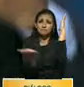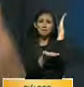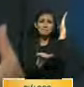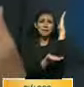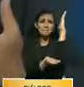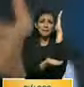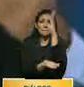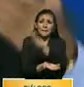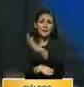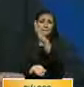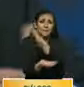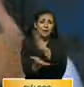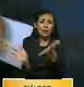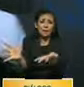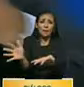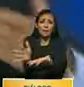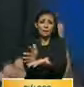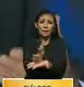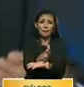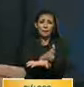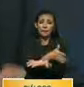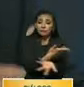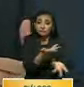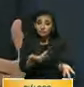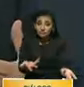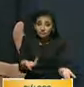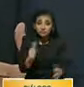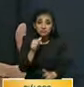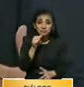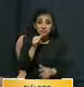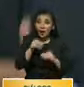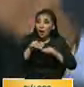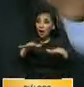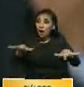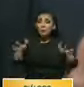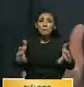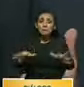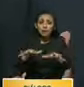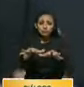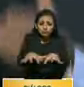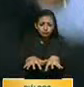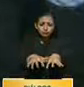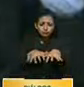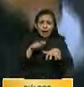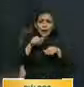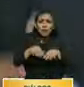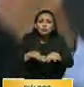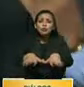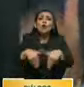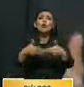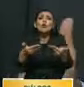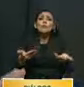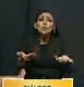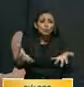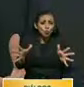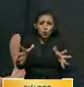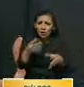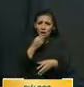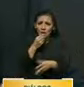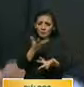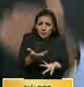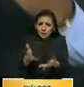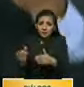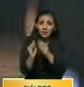Estamos perdiendo la capacidad de abastecer con agua la seguridad alimentaria de las ciudades. Millones de árboles